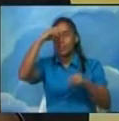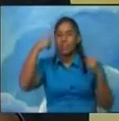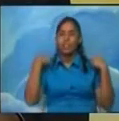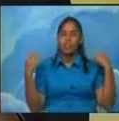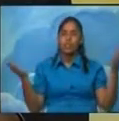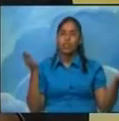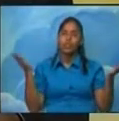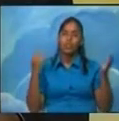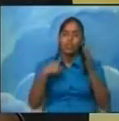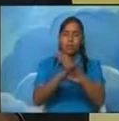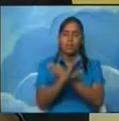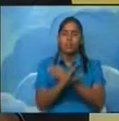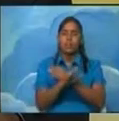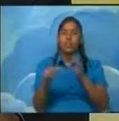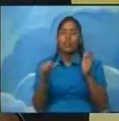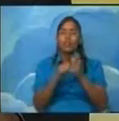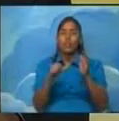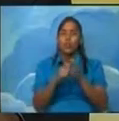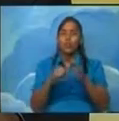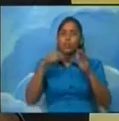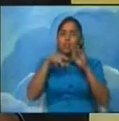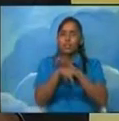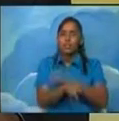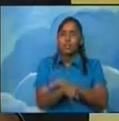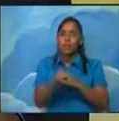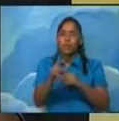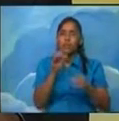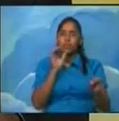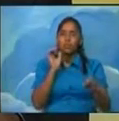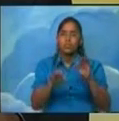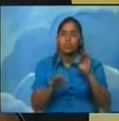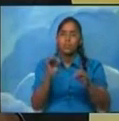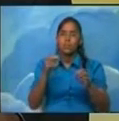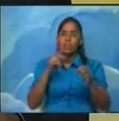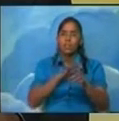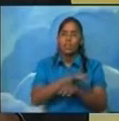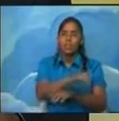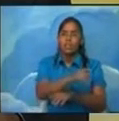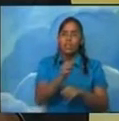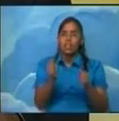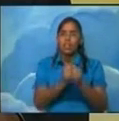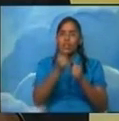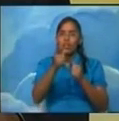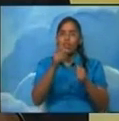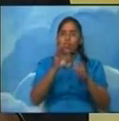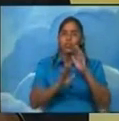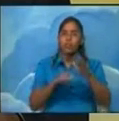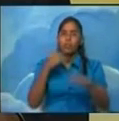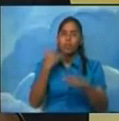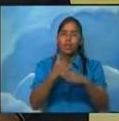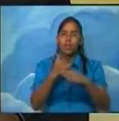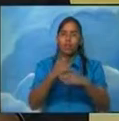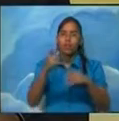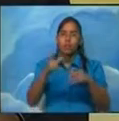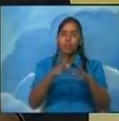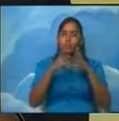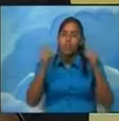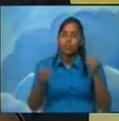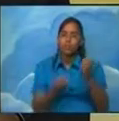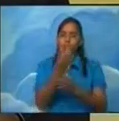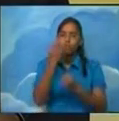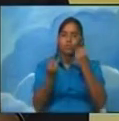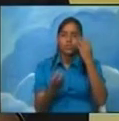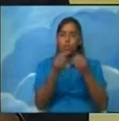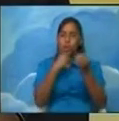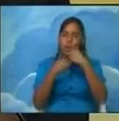habéis salido, donde sembrabas tu semilla y regabas con tu pie como huerto de hortaliza.